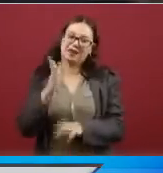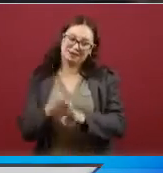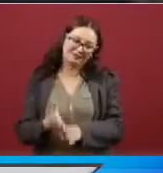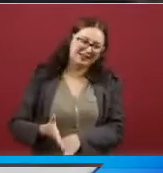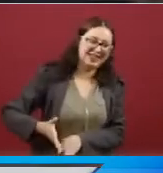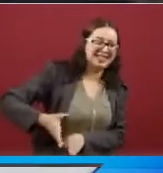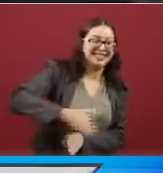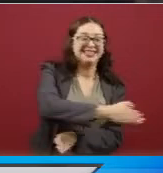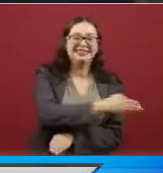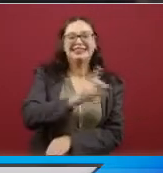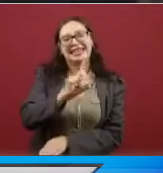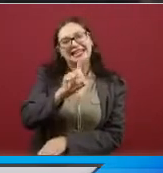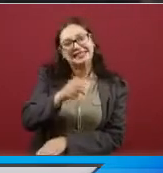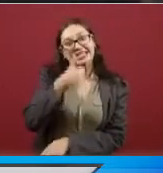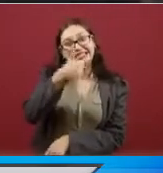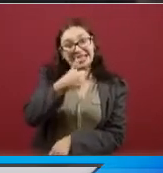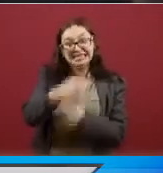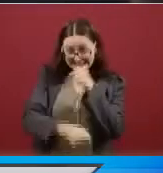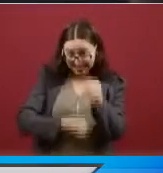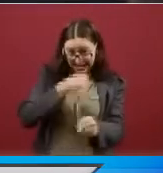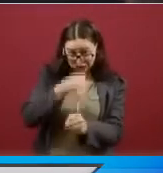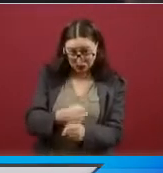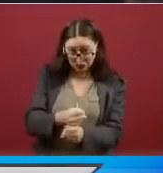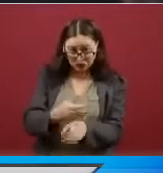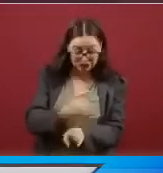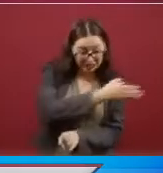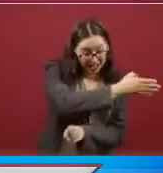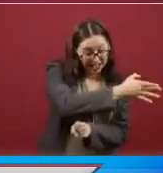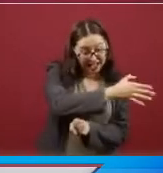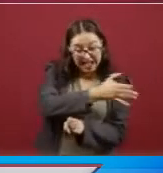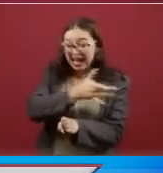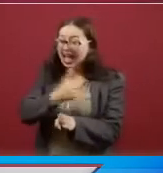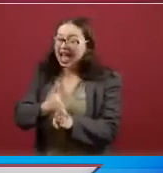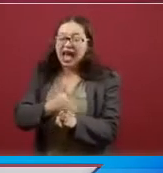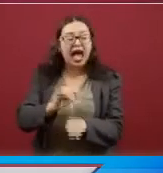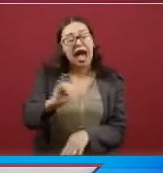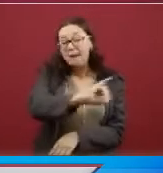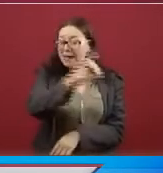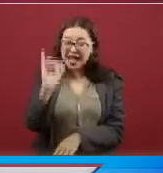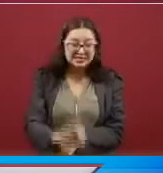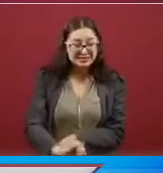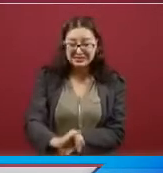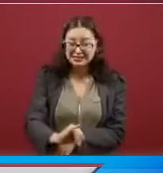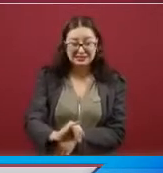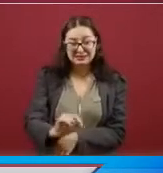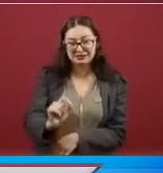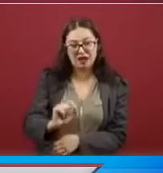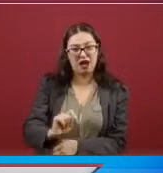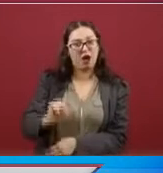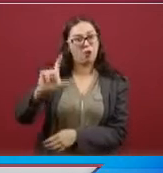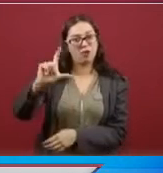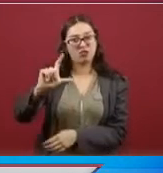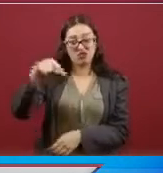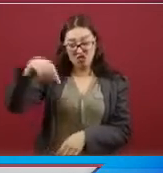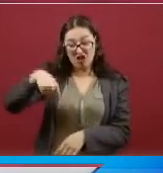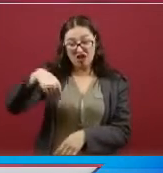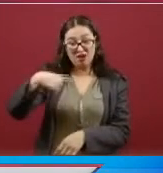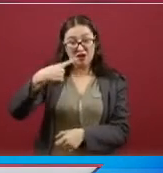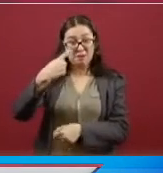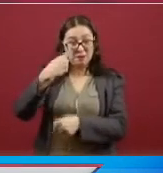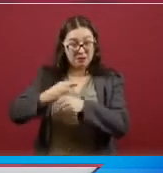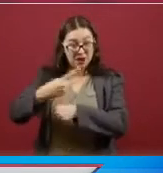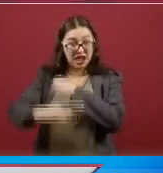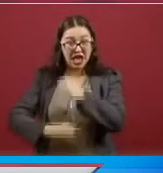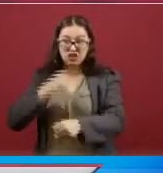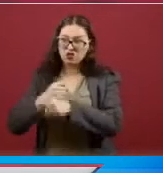años nunca había aumentado el salario mínimo como este año. Se perdió poder adquisitivo del orden